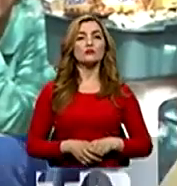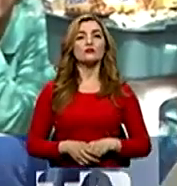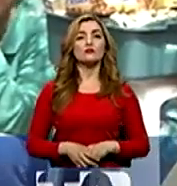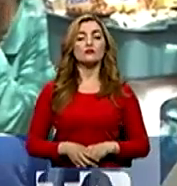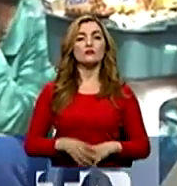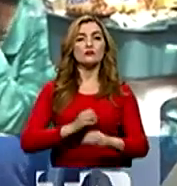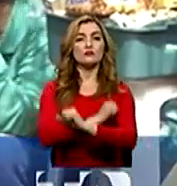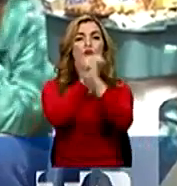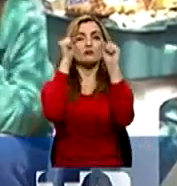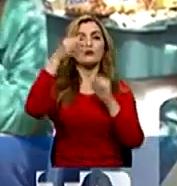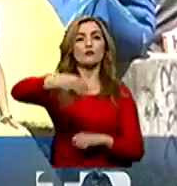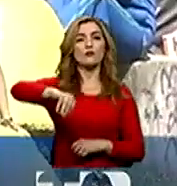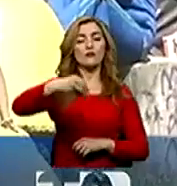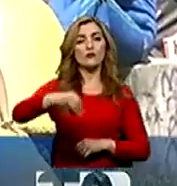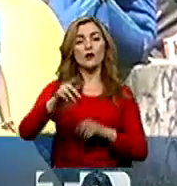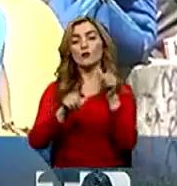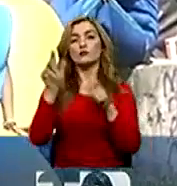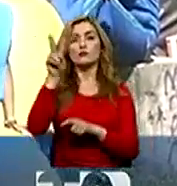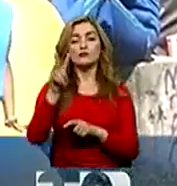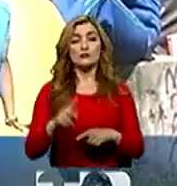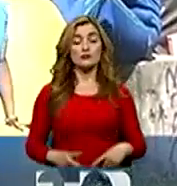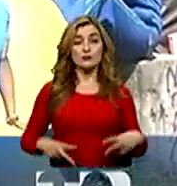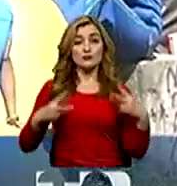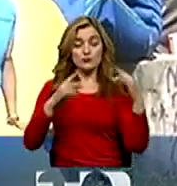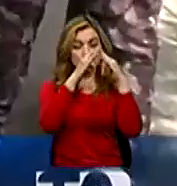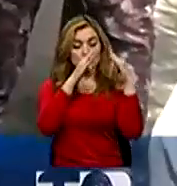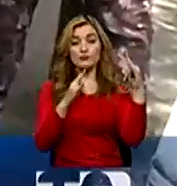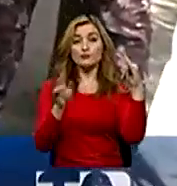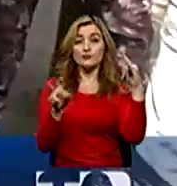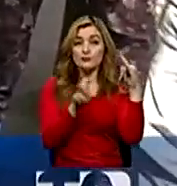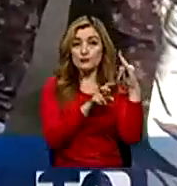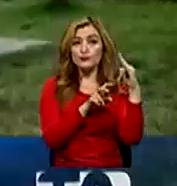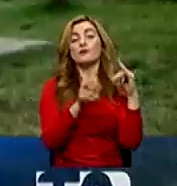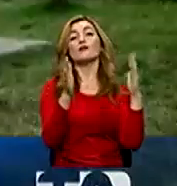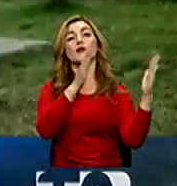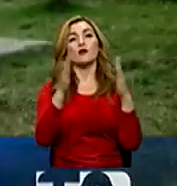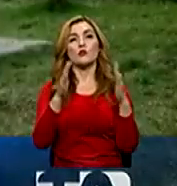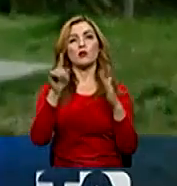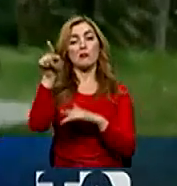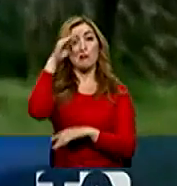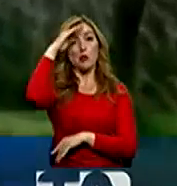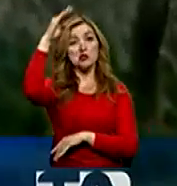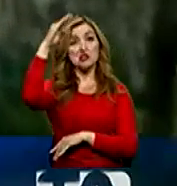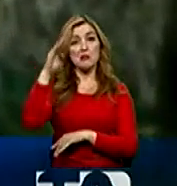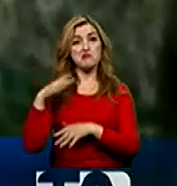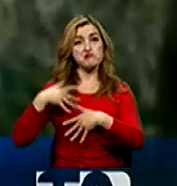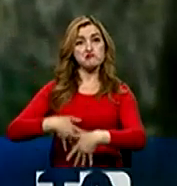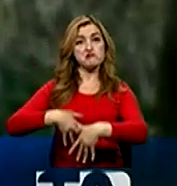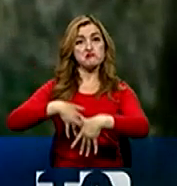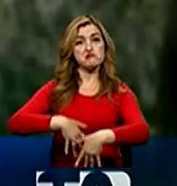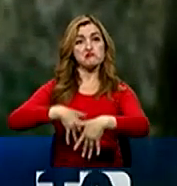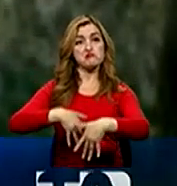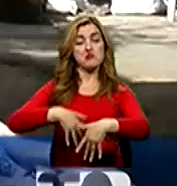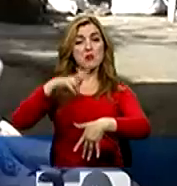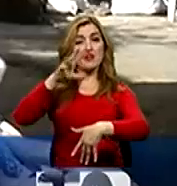La mañana de este miércoles, los venezolanos que viven en el campamento improvisado de Carcelén fueron sorprendidos por la fuerza pública. Vinieron más